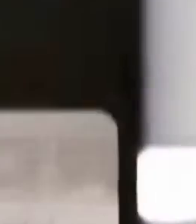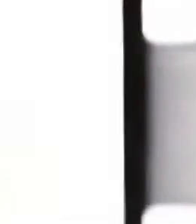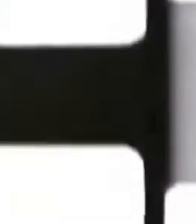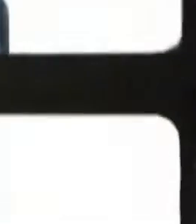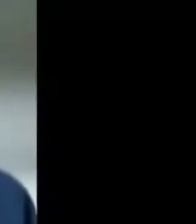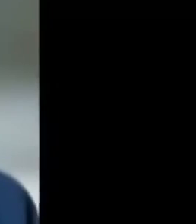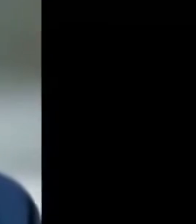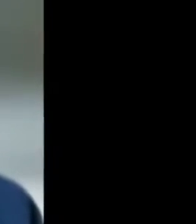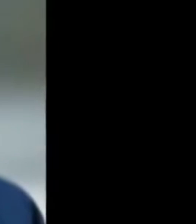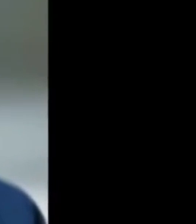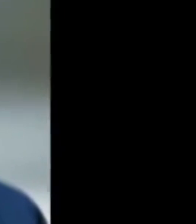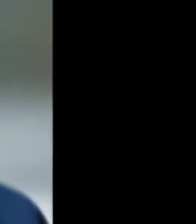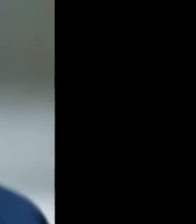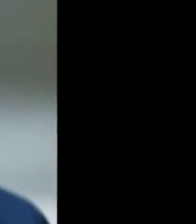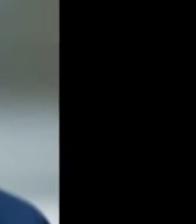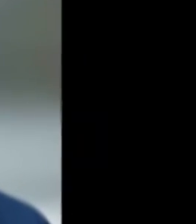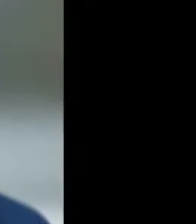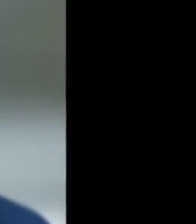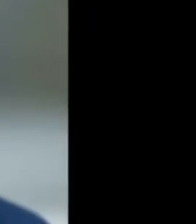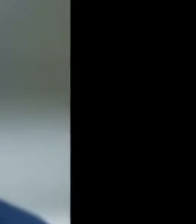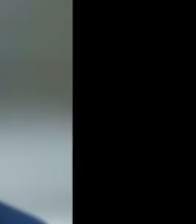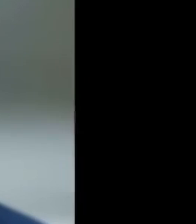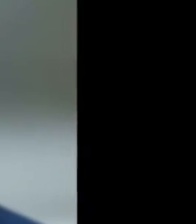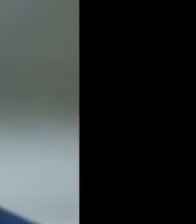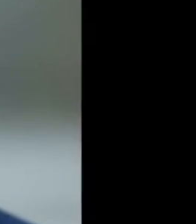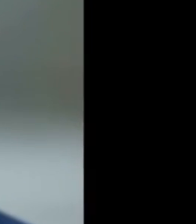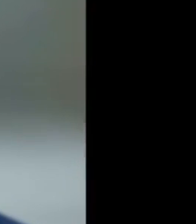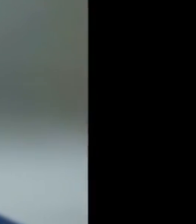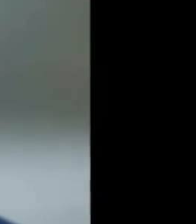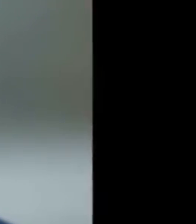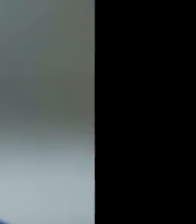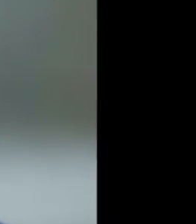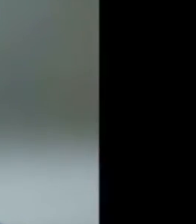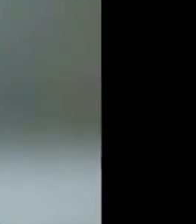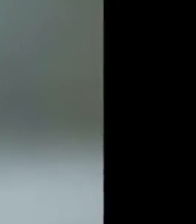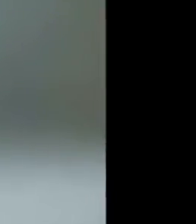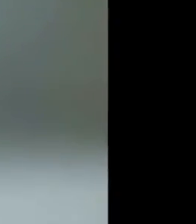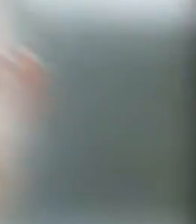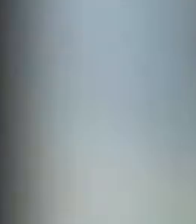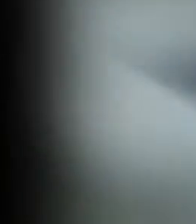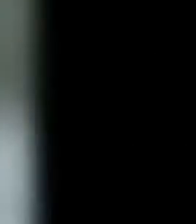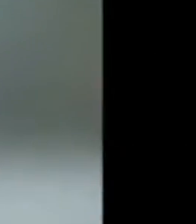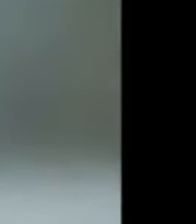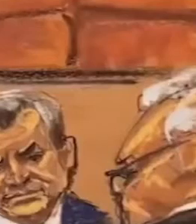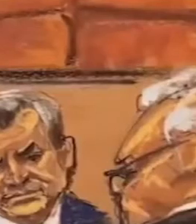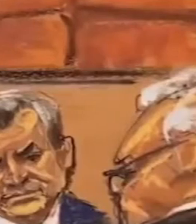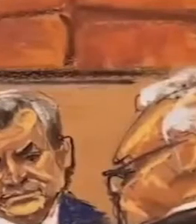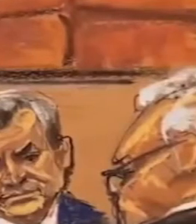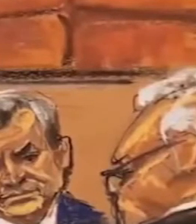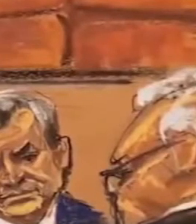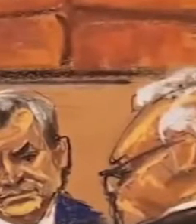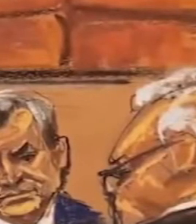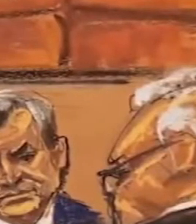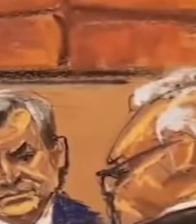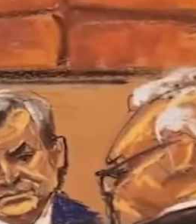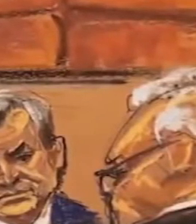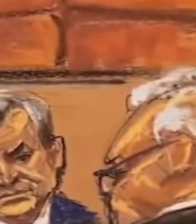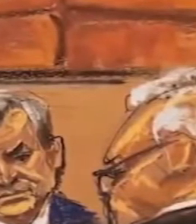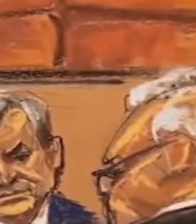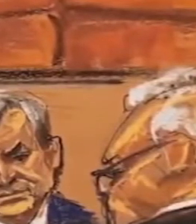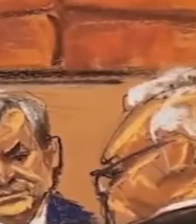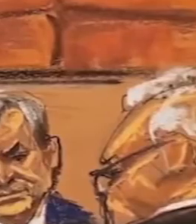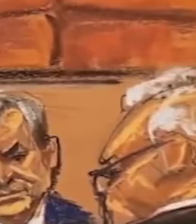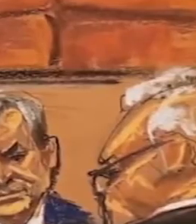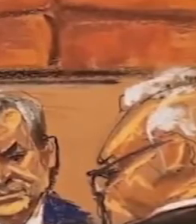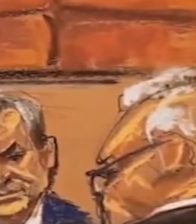sentencia. También durante esta audiencia, concluyó el testimonio del ex embajador de Estados Unidos, Earl Anthony Wayne. La defensa preguntó al diplomático